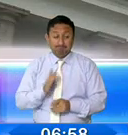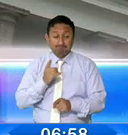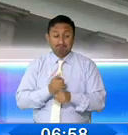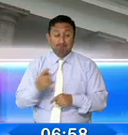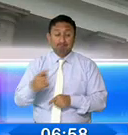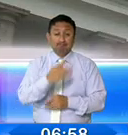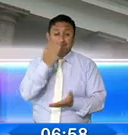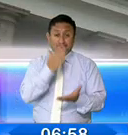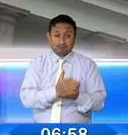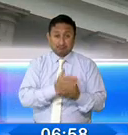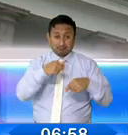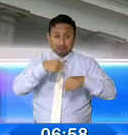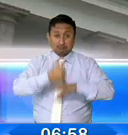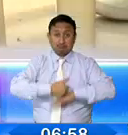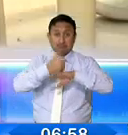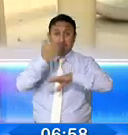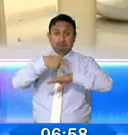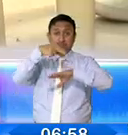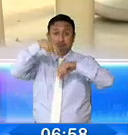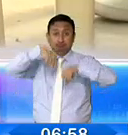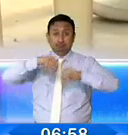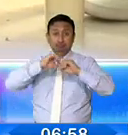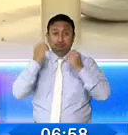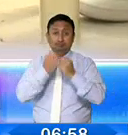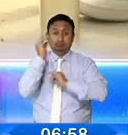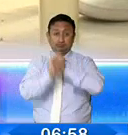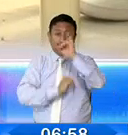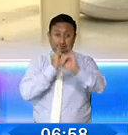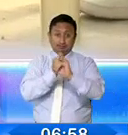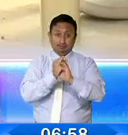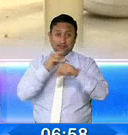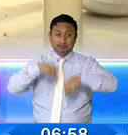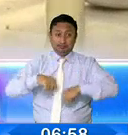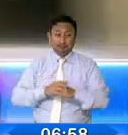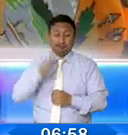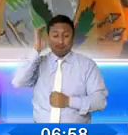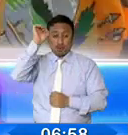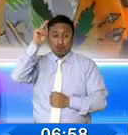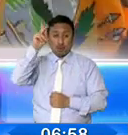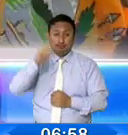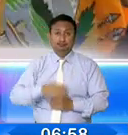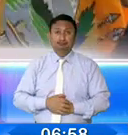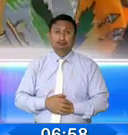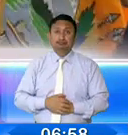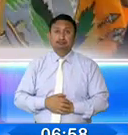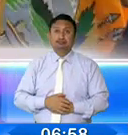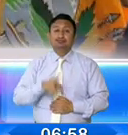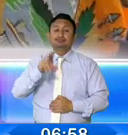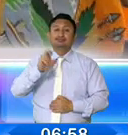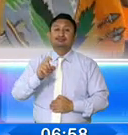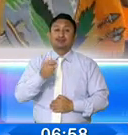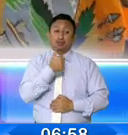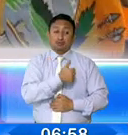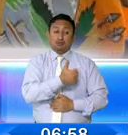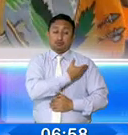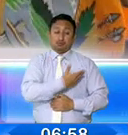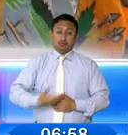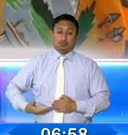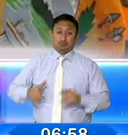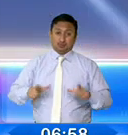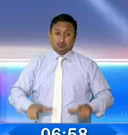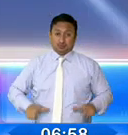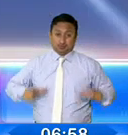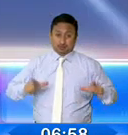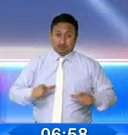nacionales, así como organismos de observación internacional, se pronunciaron. En ese contexto fue el propio presidente de la República quien por medio